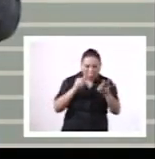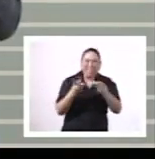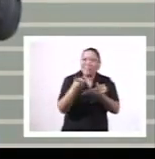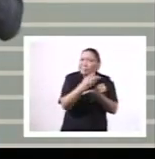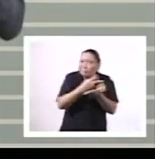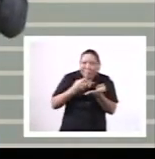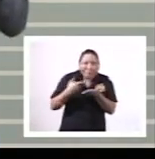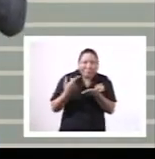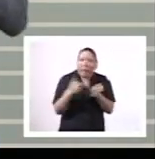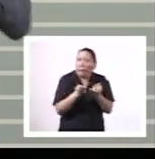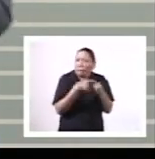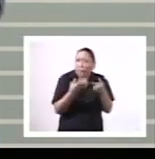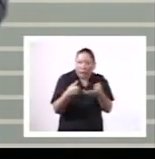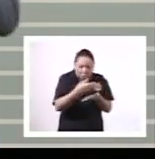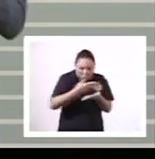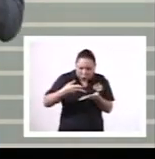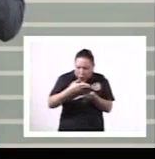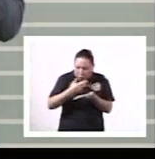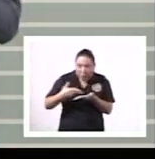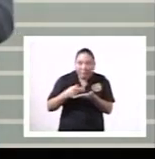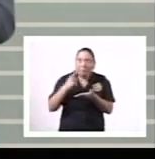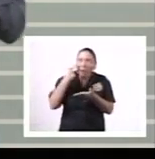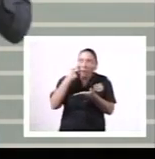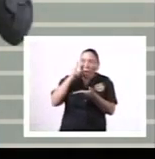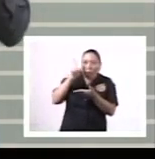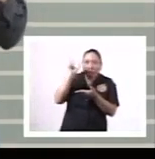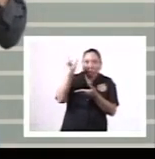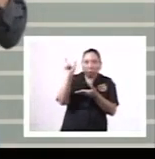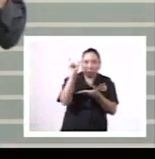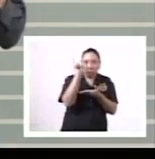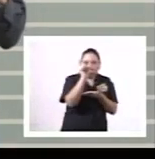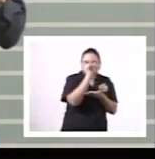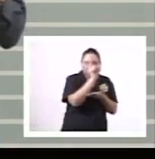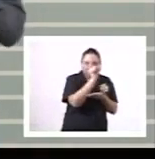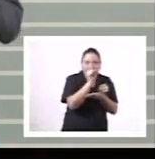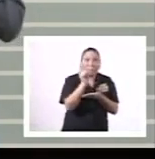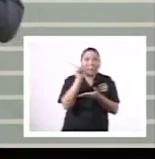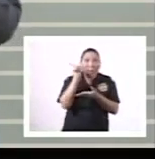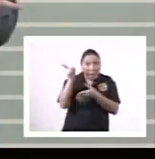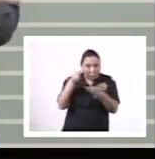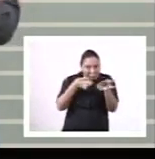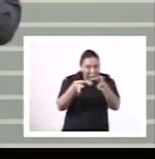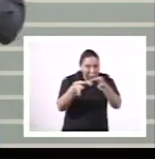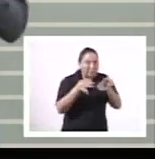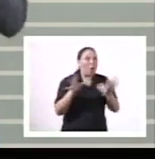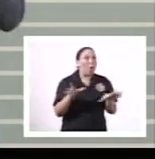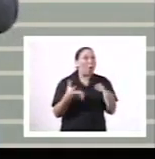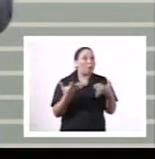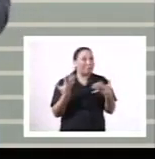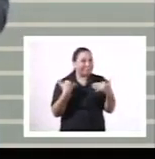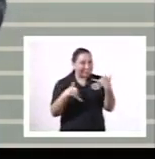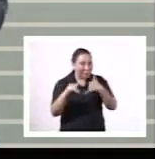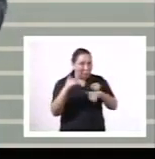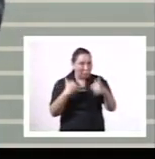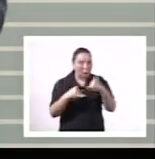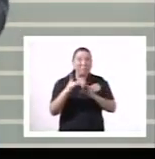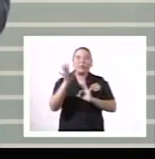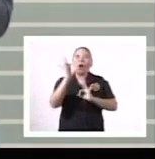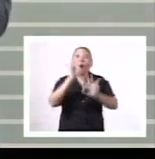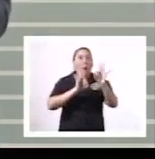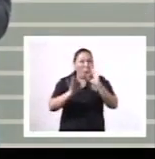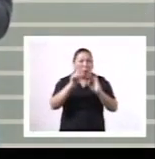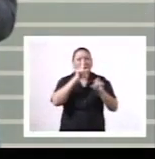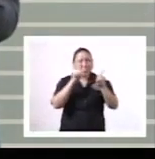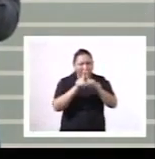círculos o cuadrados y los pueden poner, y ya nosotros les vamos a explicar cómo vamos a jugar. Y si no tienen colores, pueden escribir en una hoja en